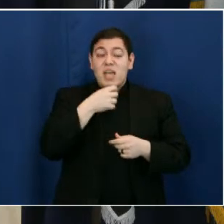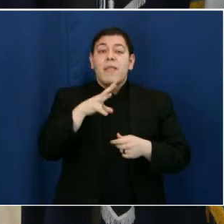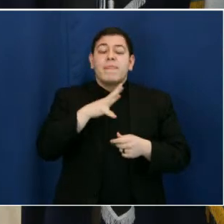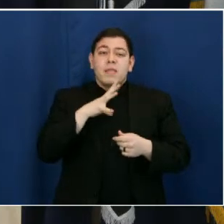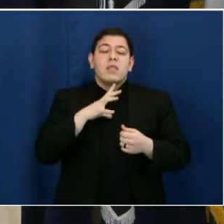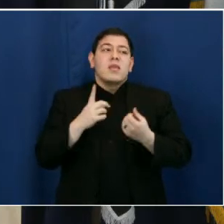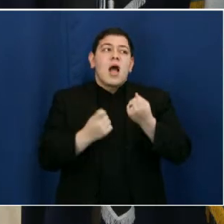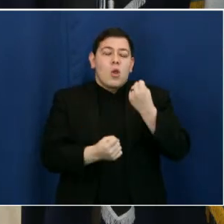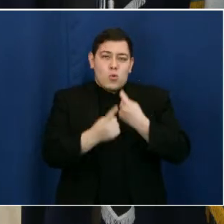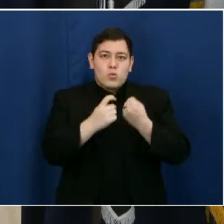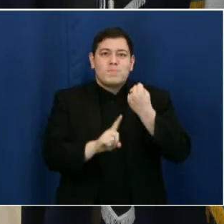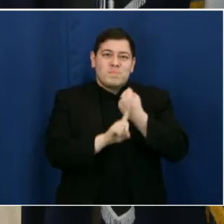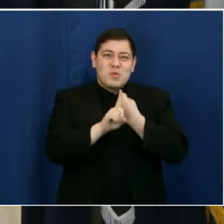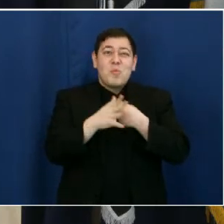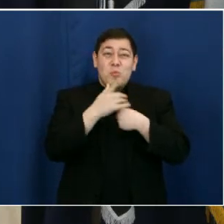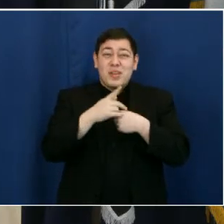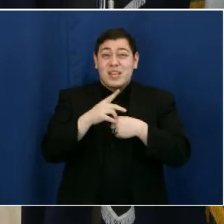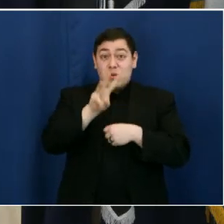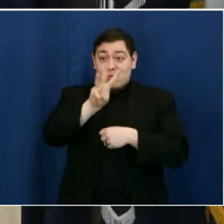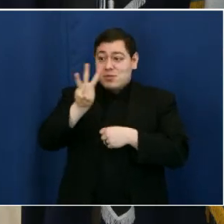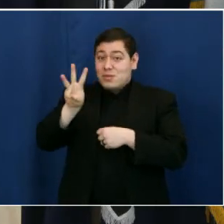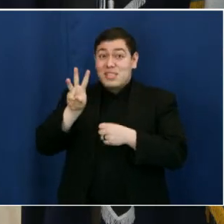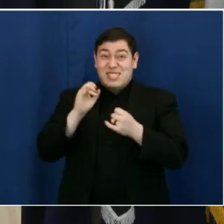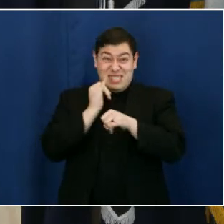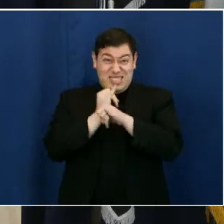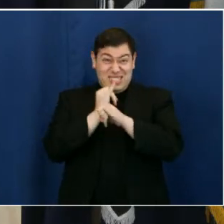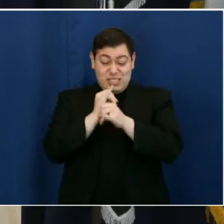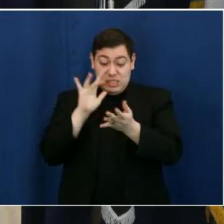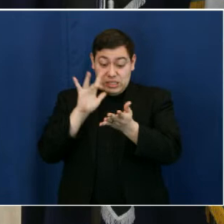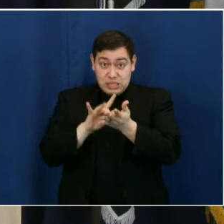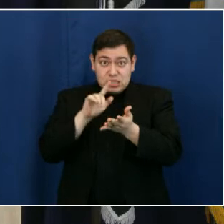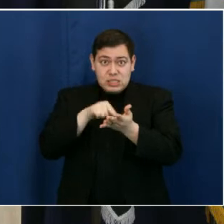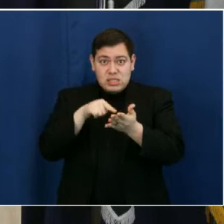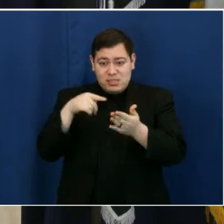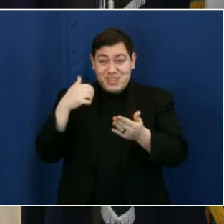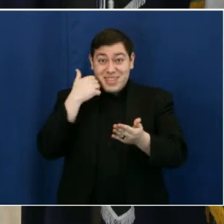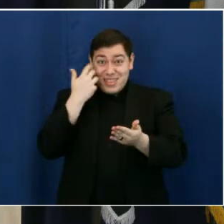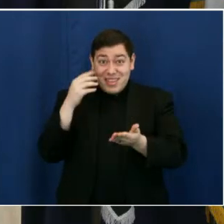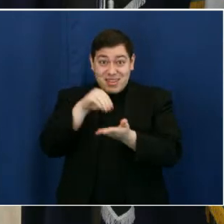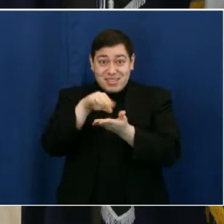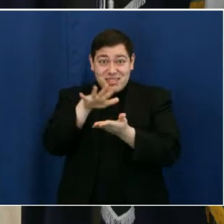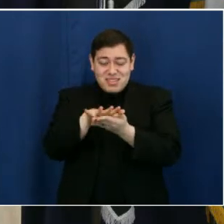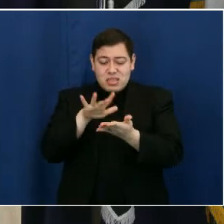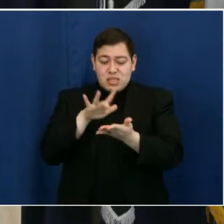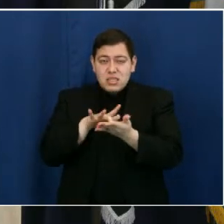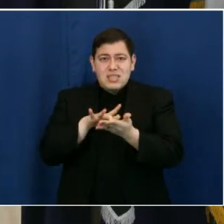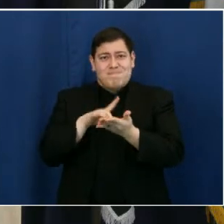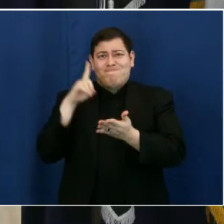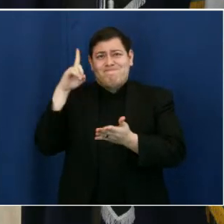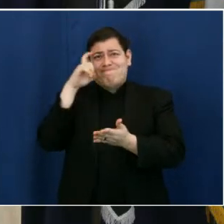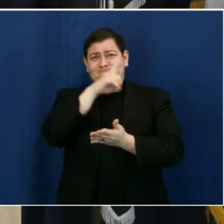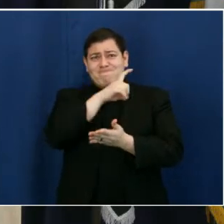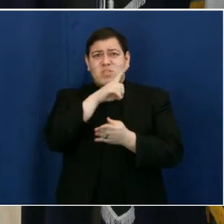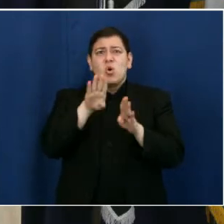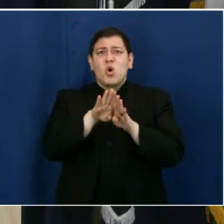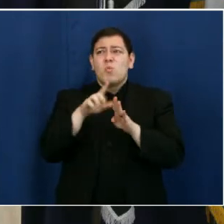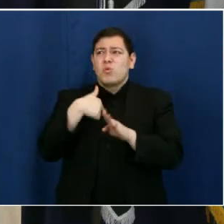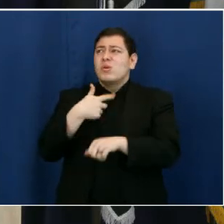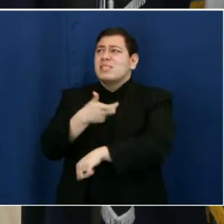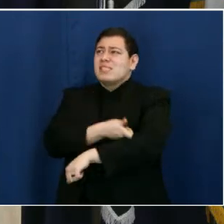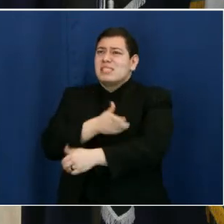complicaciones cuando van a la página web para poder hacer sus citas para la vacuna.